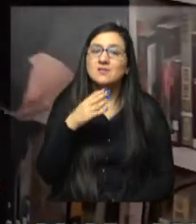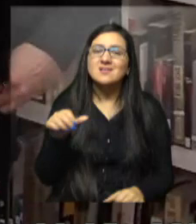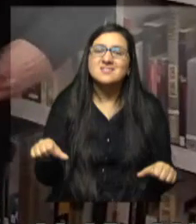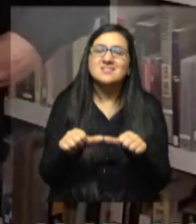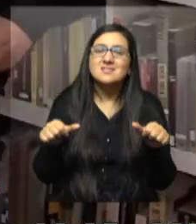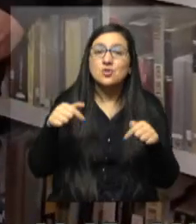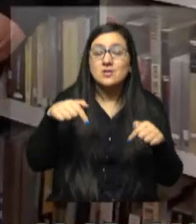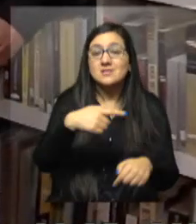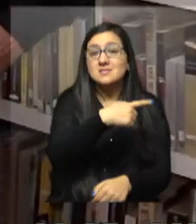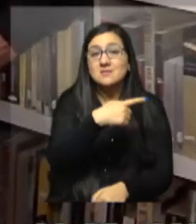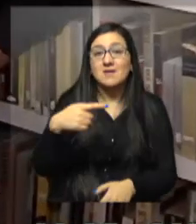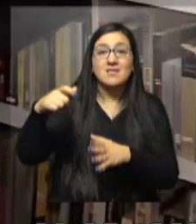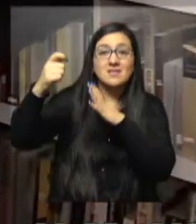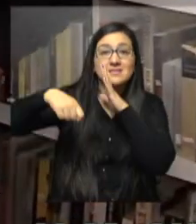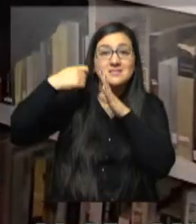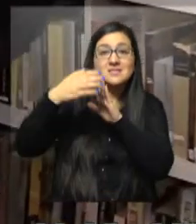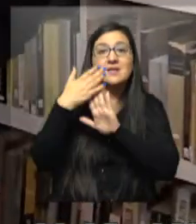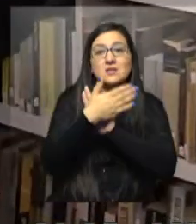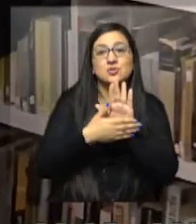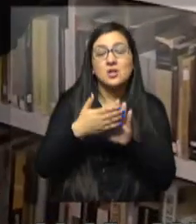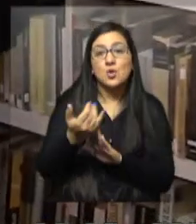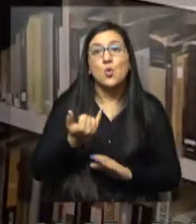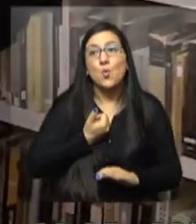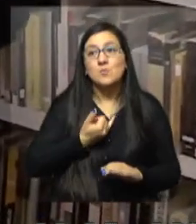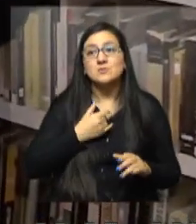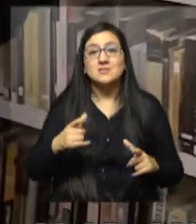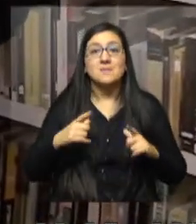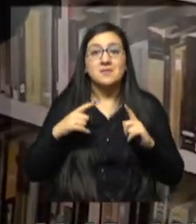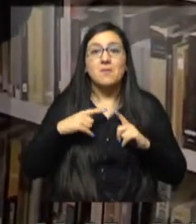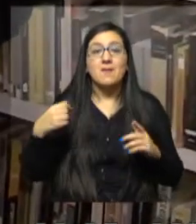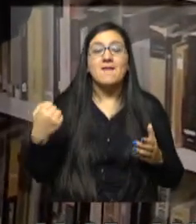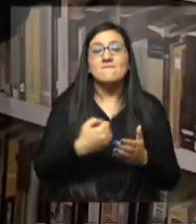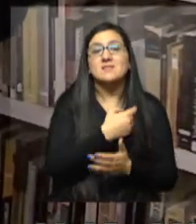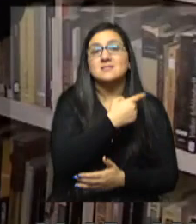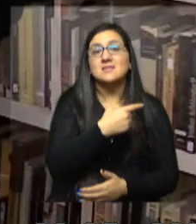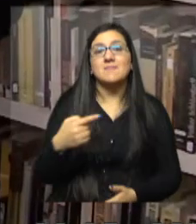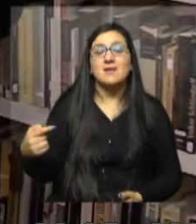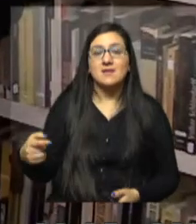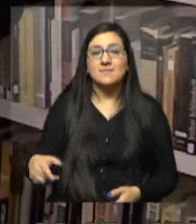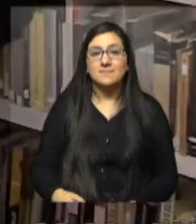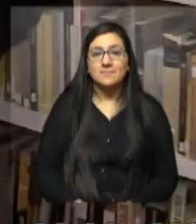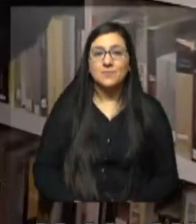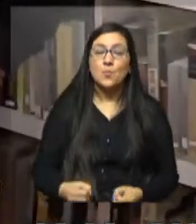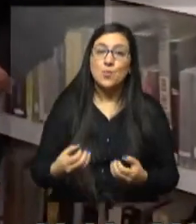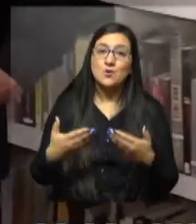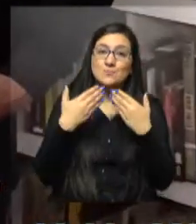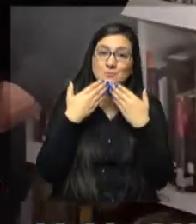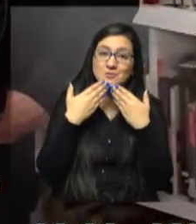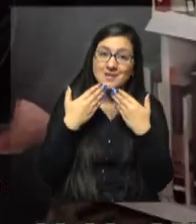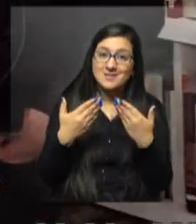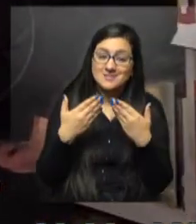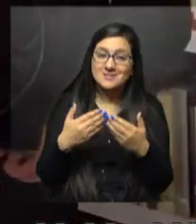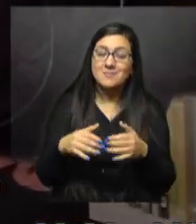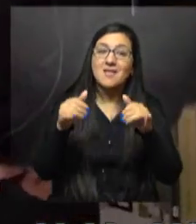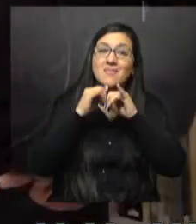esta Semana del Cine Nacional y cómo son las expectativas que se tienen para el fin de semana que culmina. Bueno, muchas gracias por este espacio